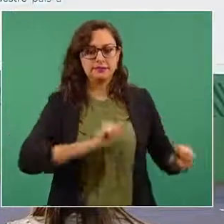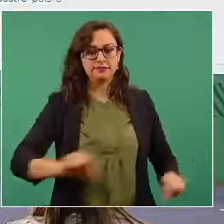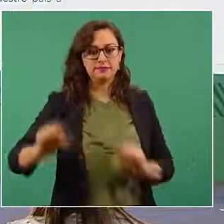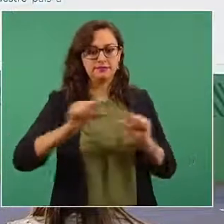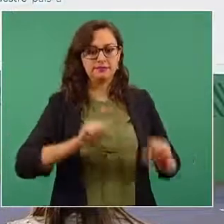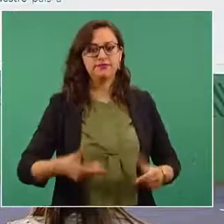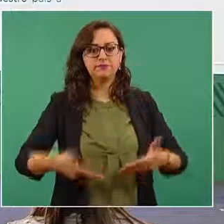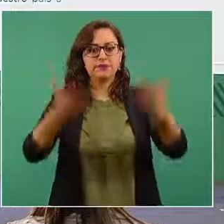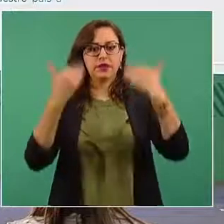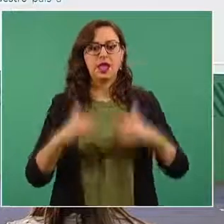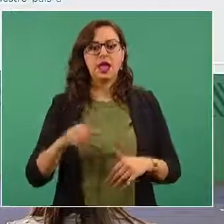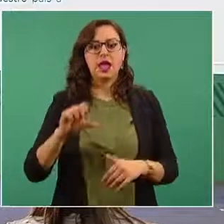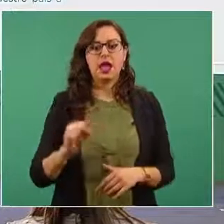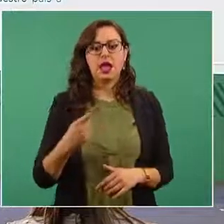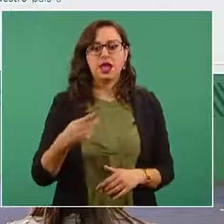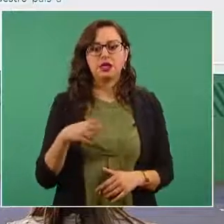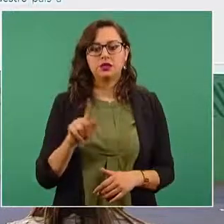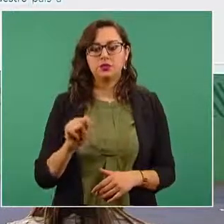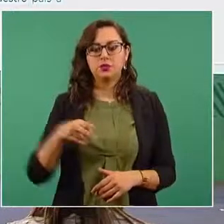Sputnik,